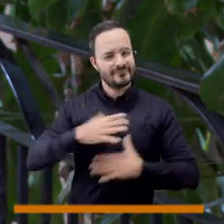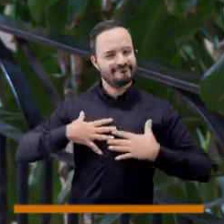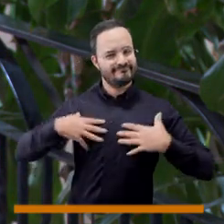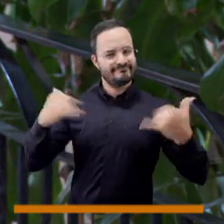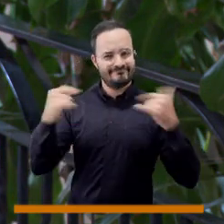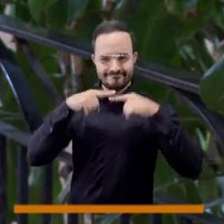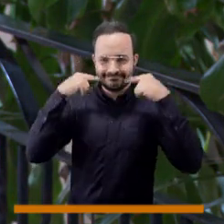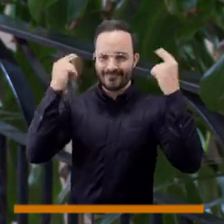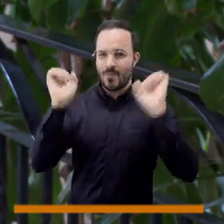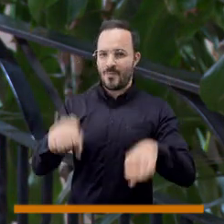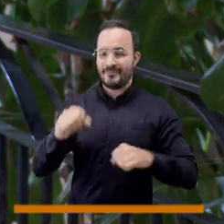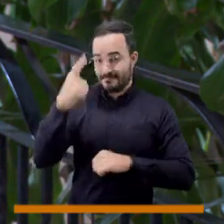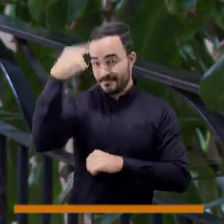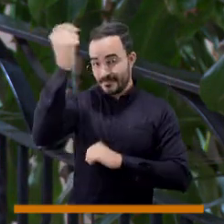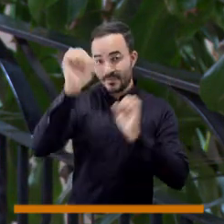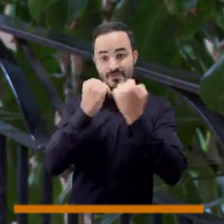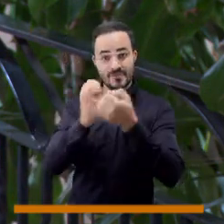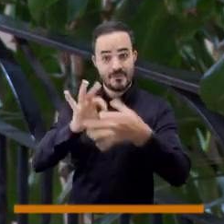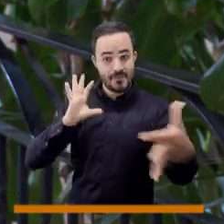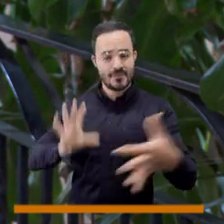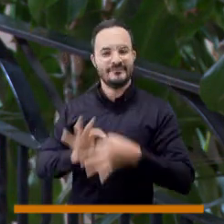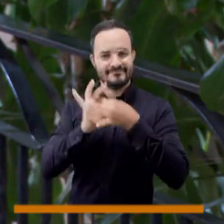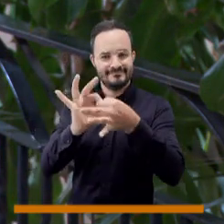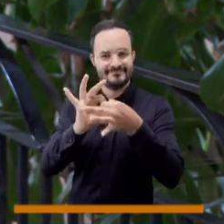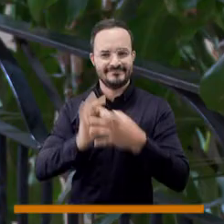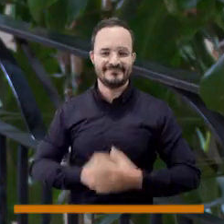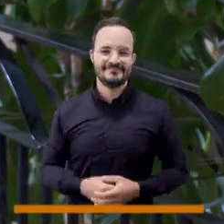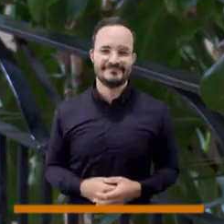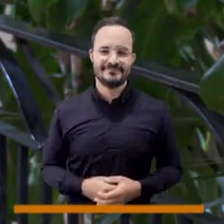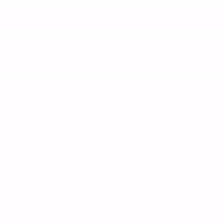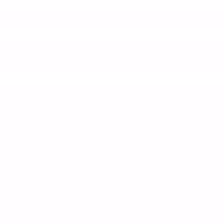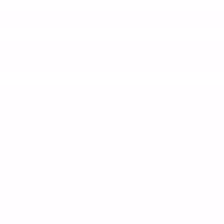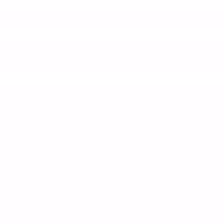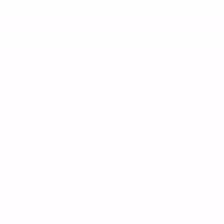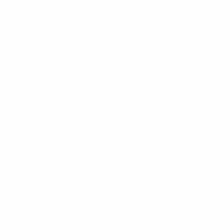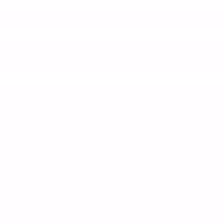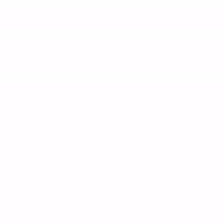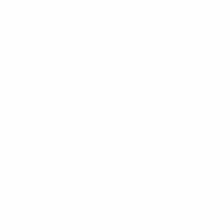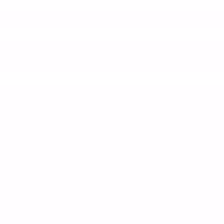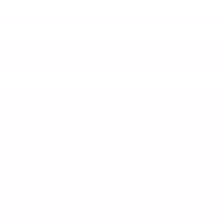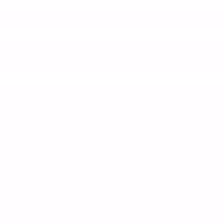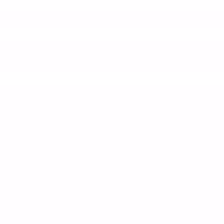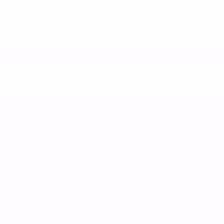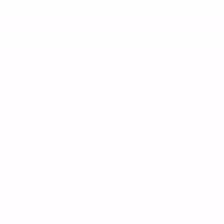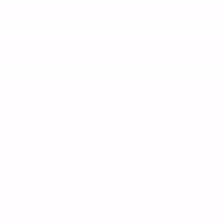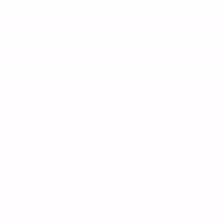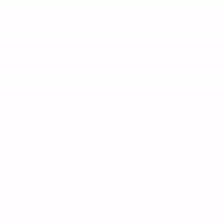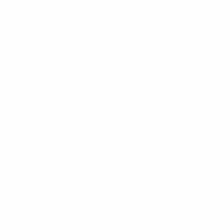condición, podamos sonreír. Porque el Consejo somos tú y yo.